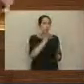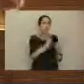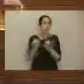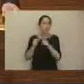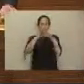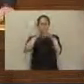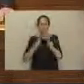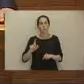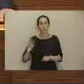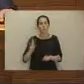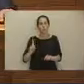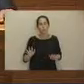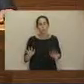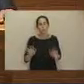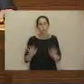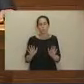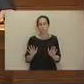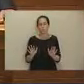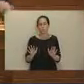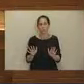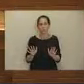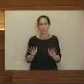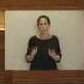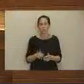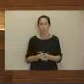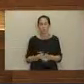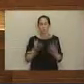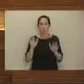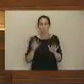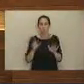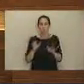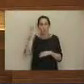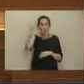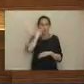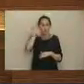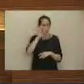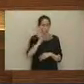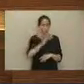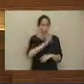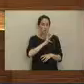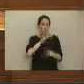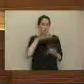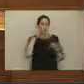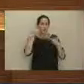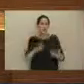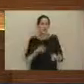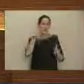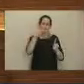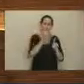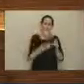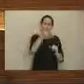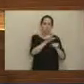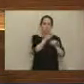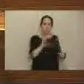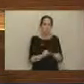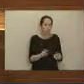pero ya digo que la literatura científica y los premios y el reconocimiento van hacia ese otro modelo pionero,